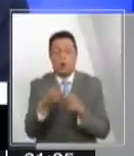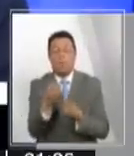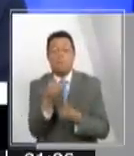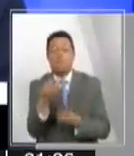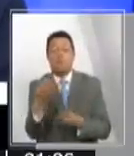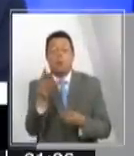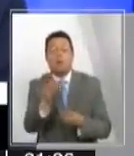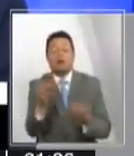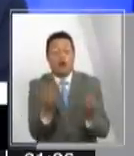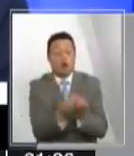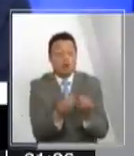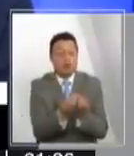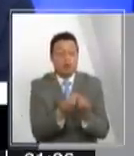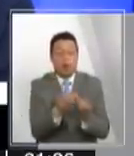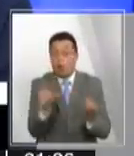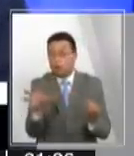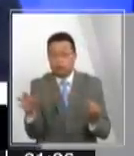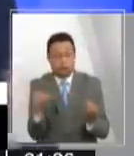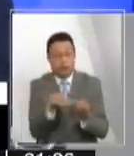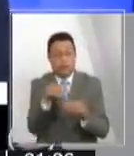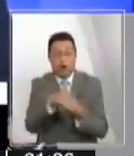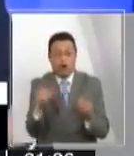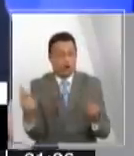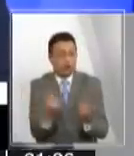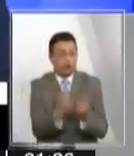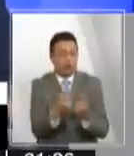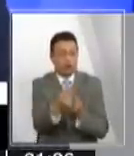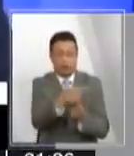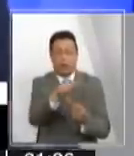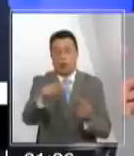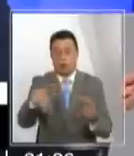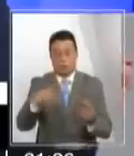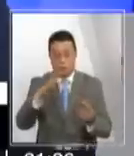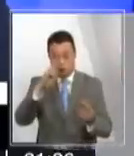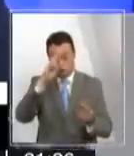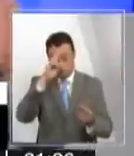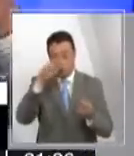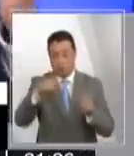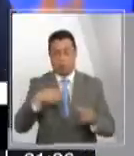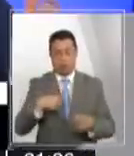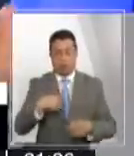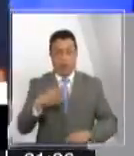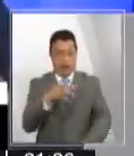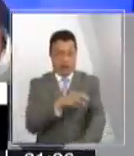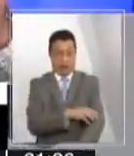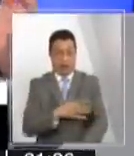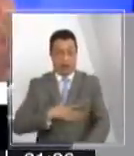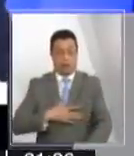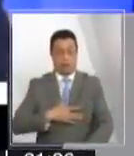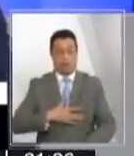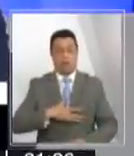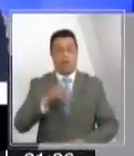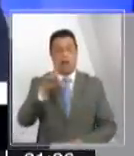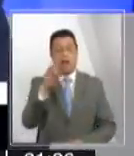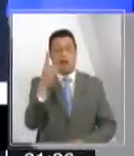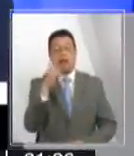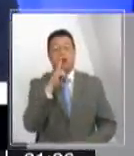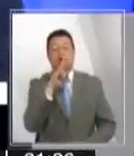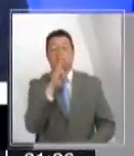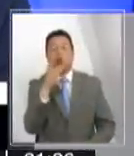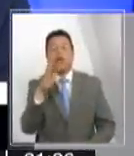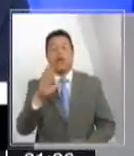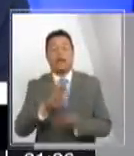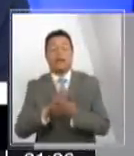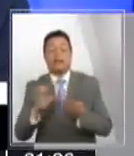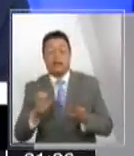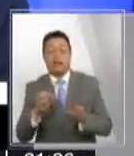casi igual al del padrón electoral, lo que establece una situación curiosa. Se lo digo porque en mi región, en Litueche, en Pumanque, en Chépica, tenemos